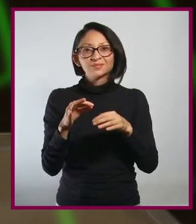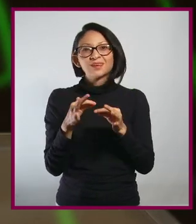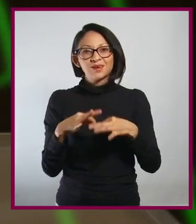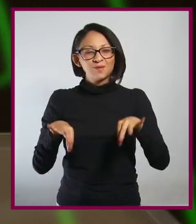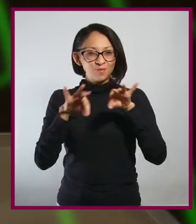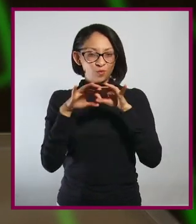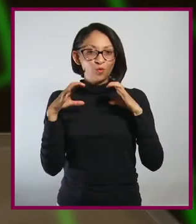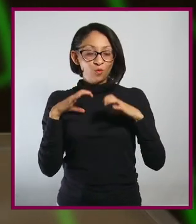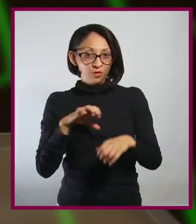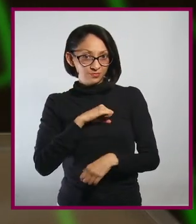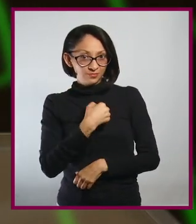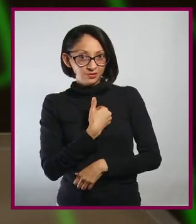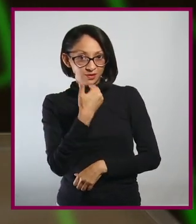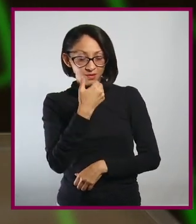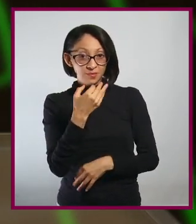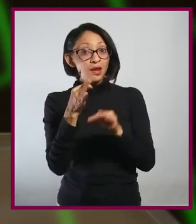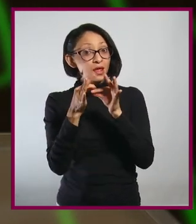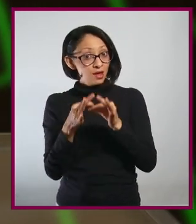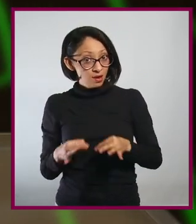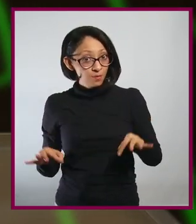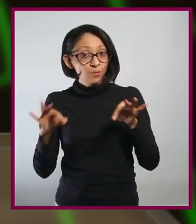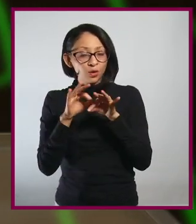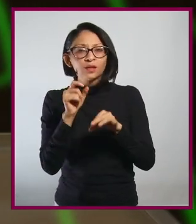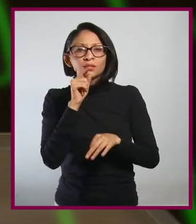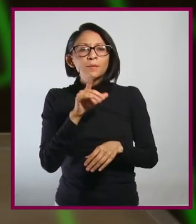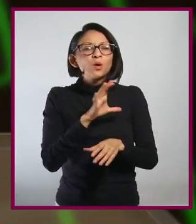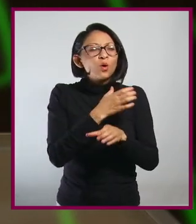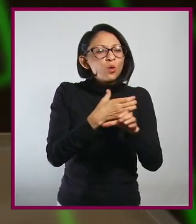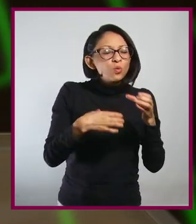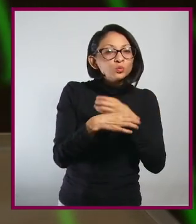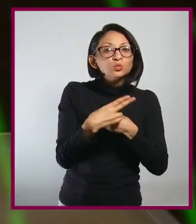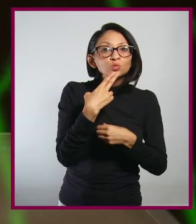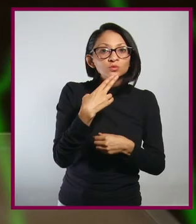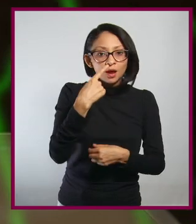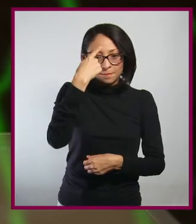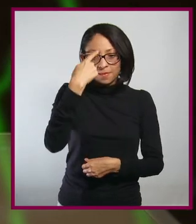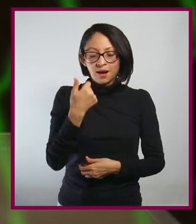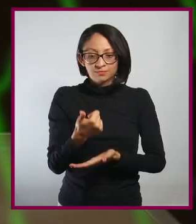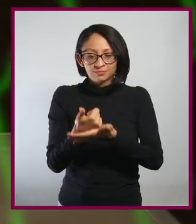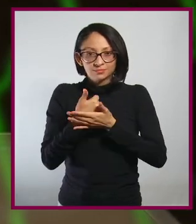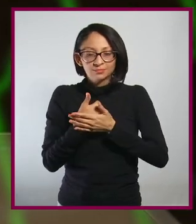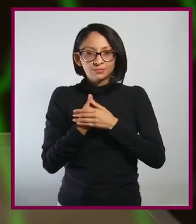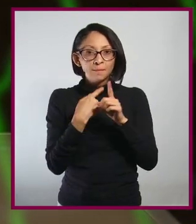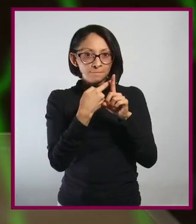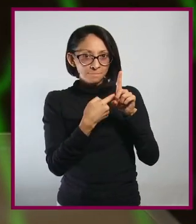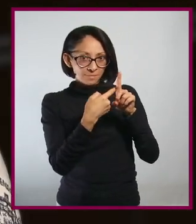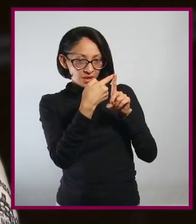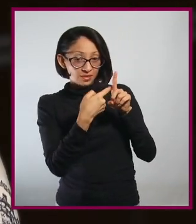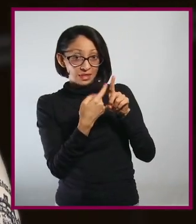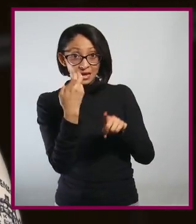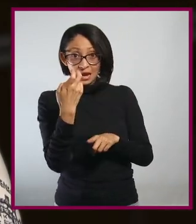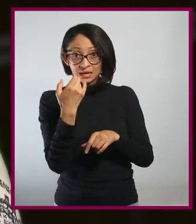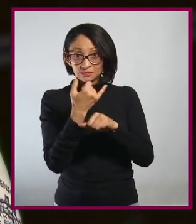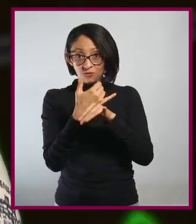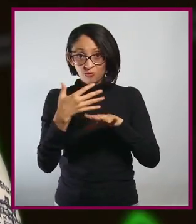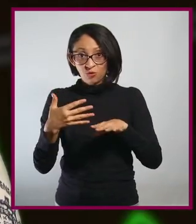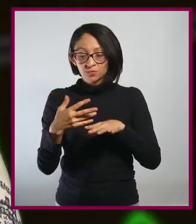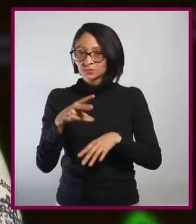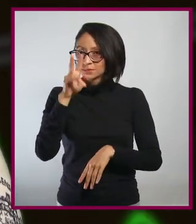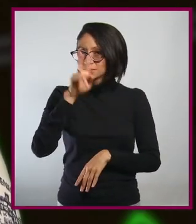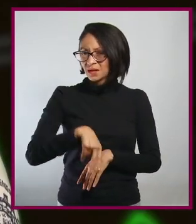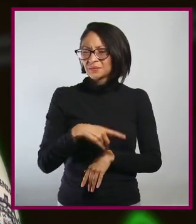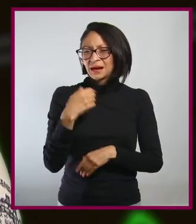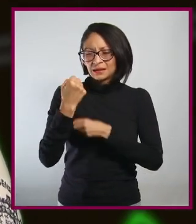los signos vitales, su importancia y los instrumentos que se han creado para medirlos. Todo este